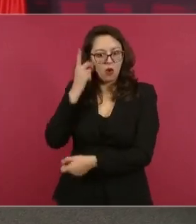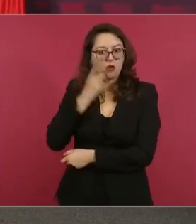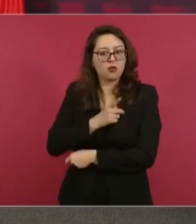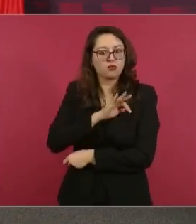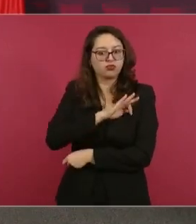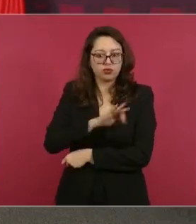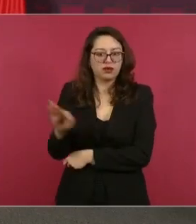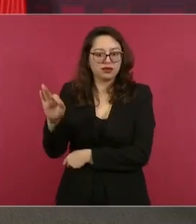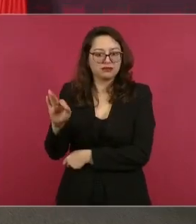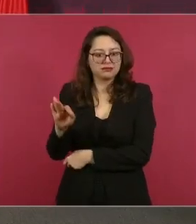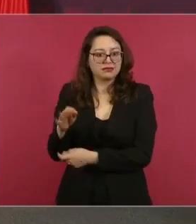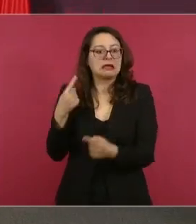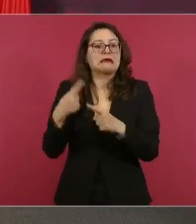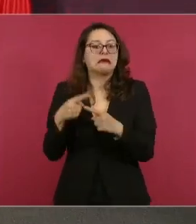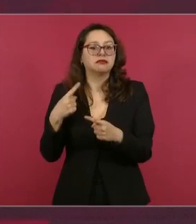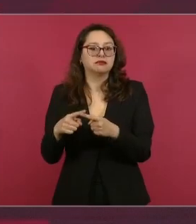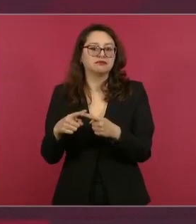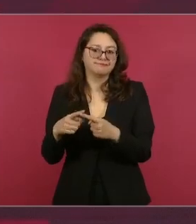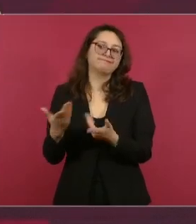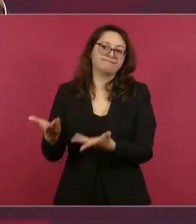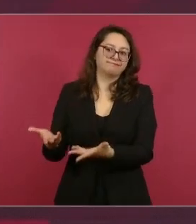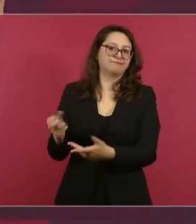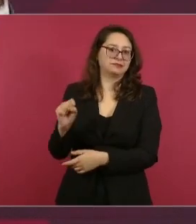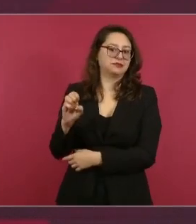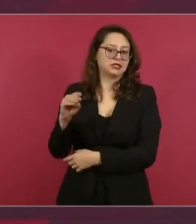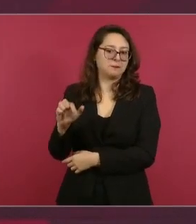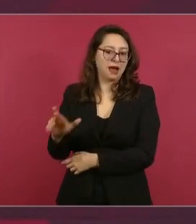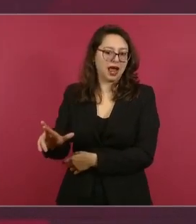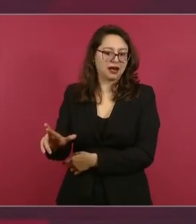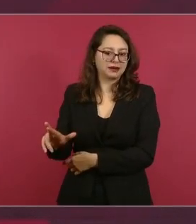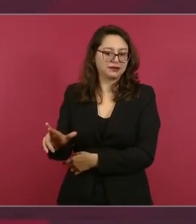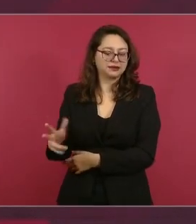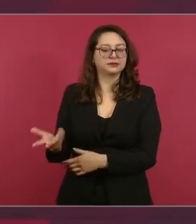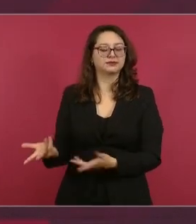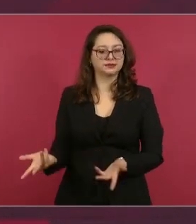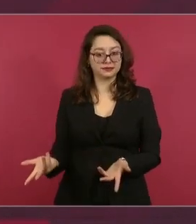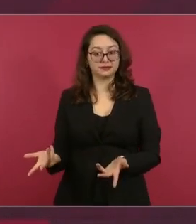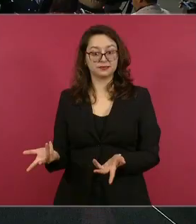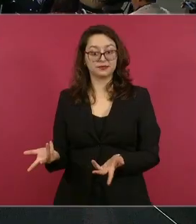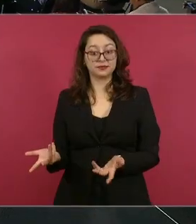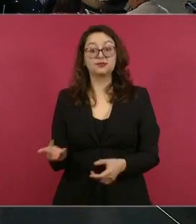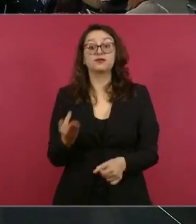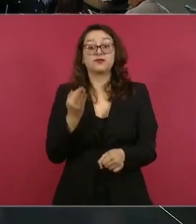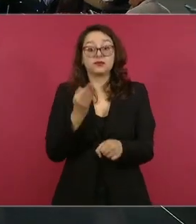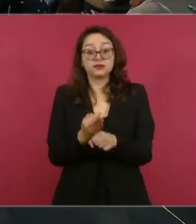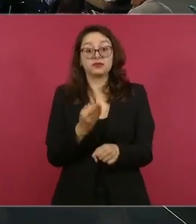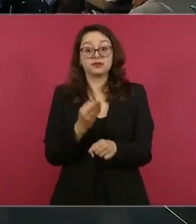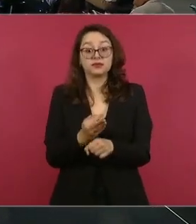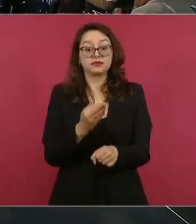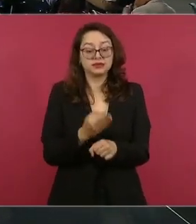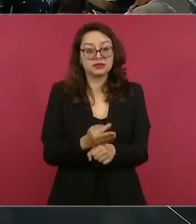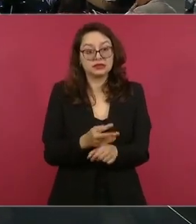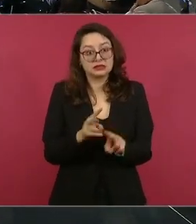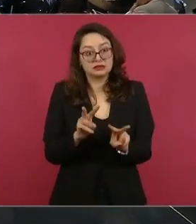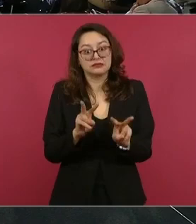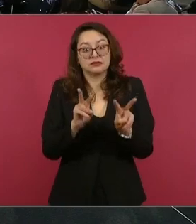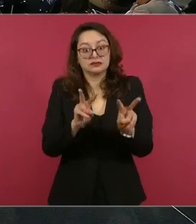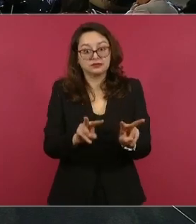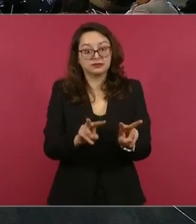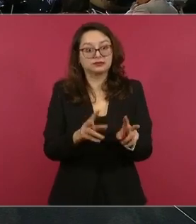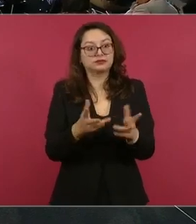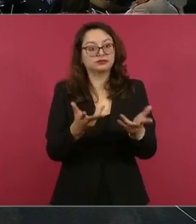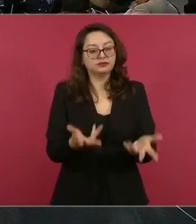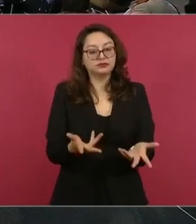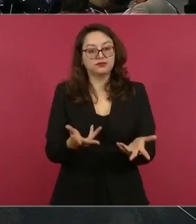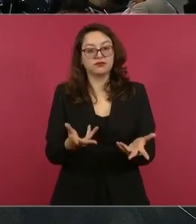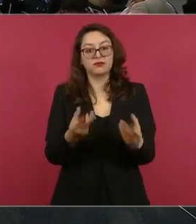quedarse a dormir. Por eso también hay mucha gente que quieren ir de